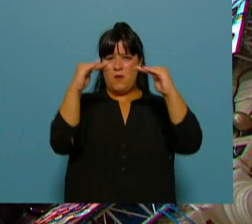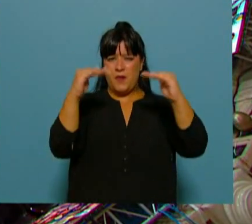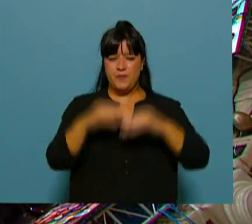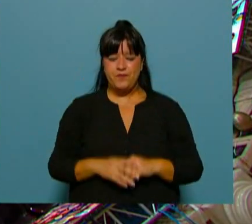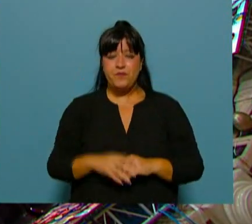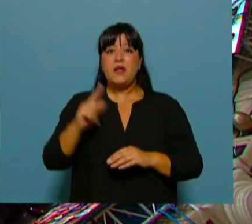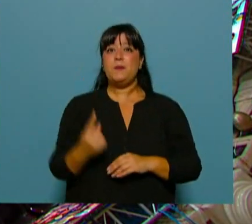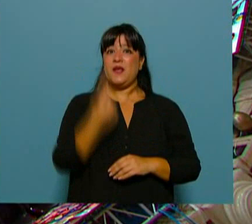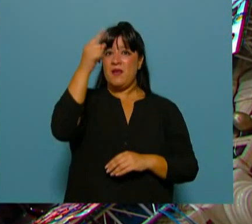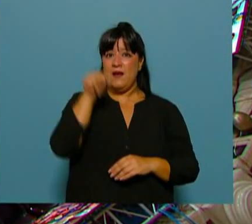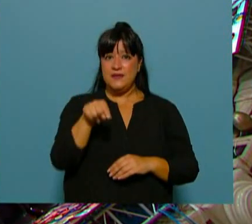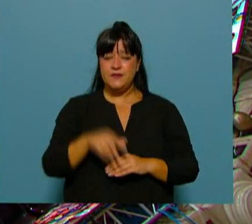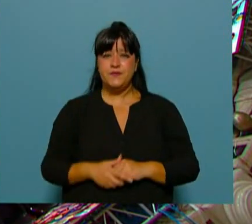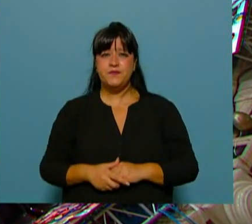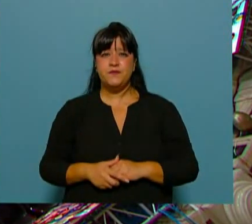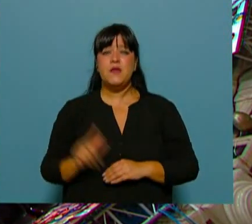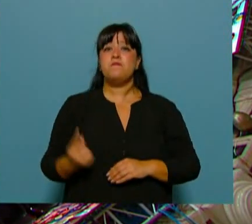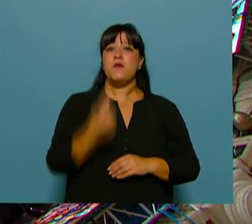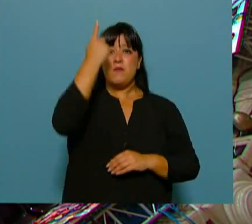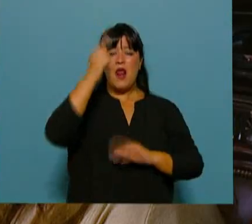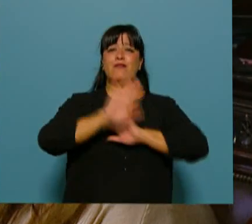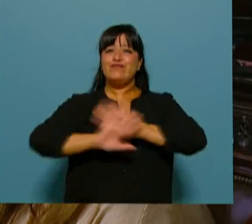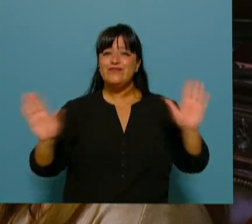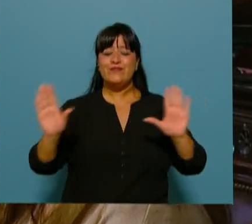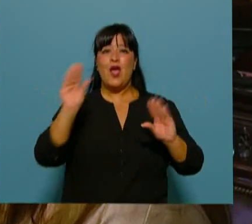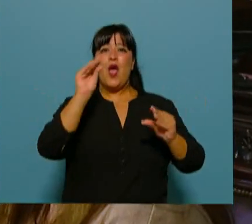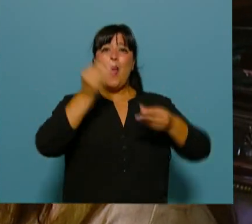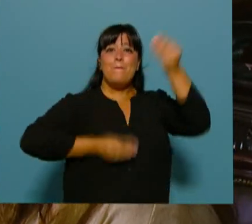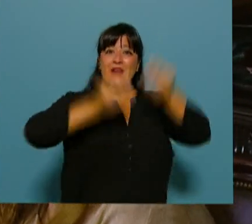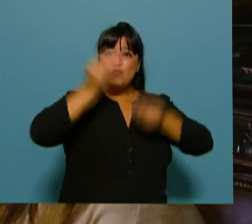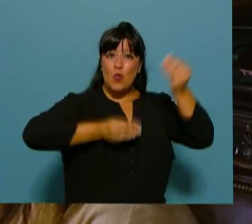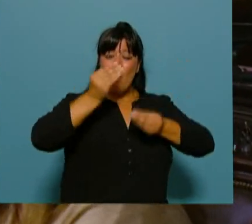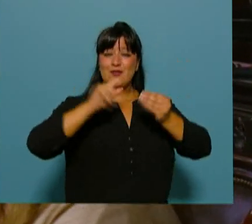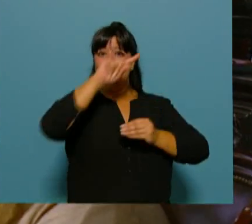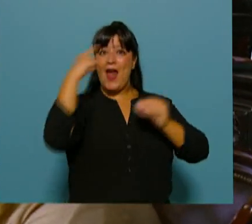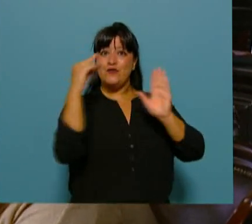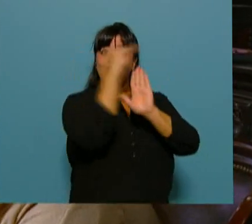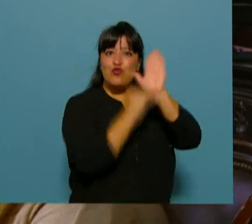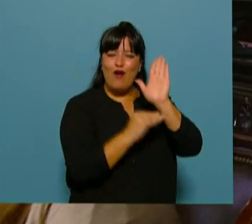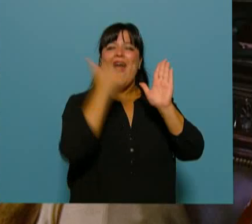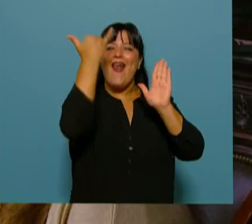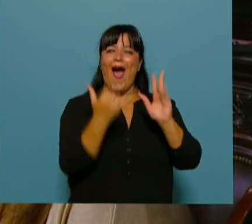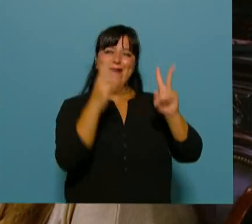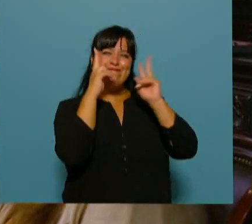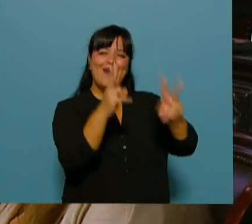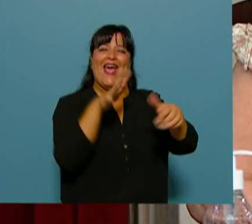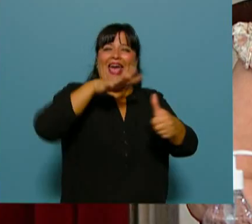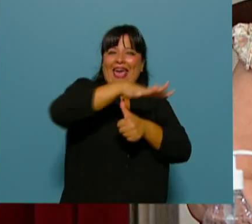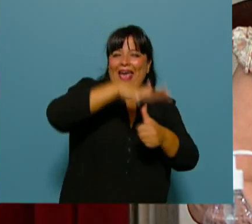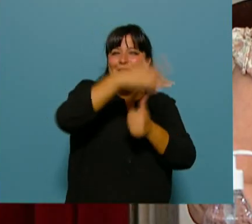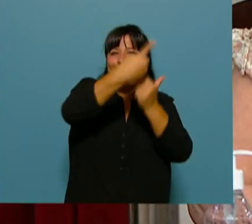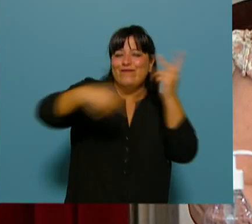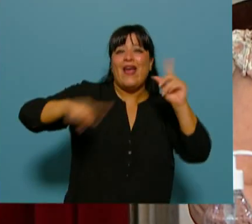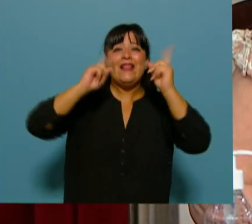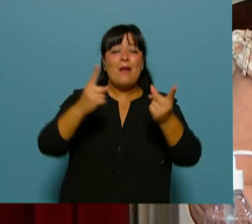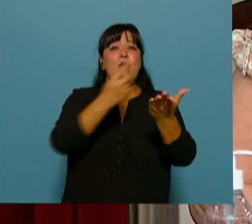Por primera vez, elaboramos un presupuesto nacional con perspectiva de género. Además, establecimos el cupo